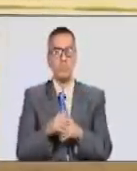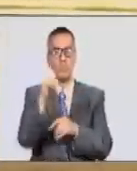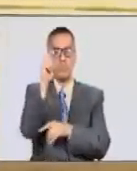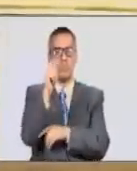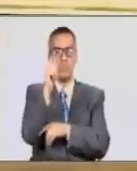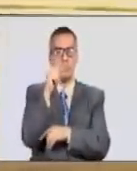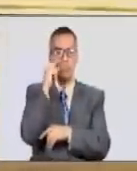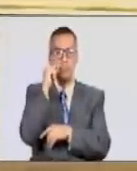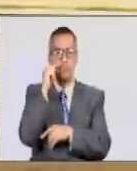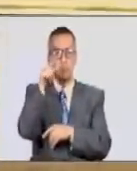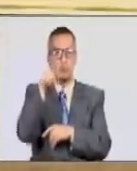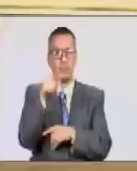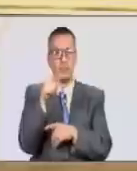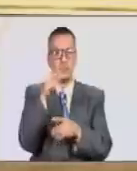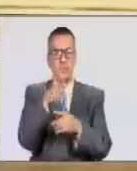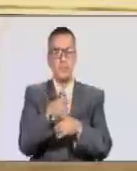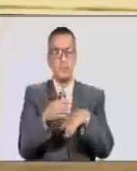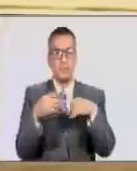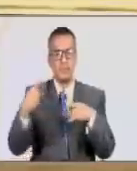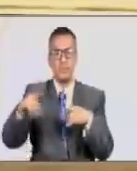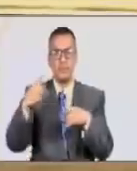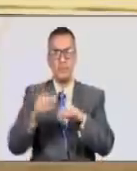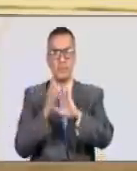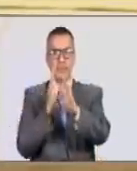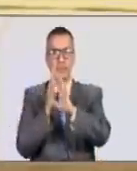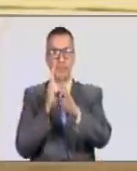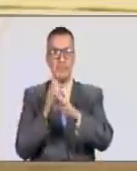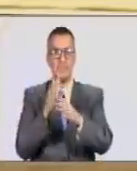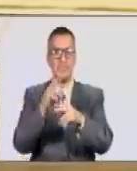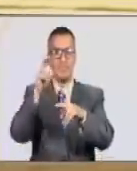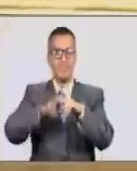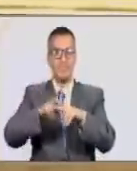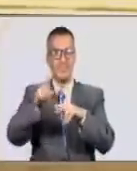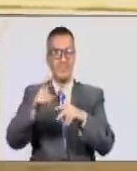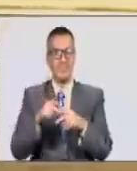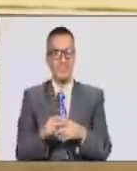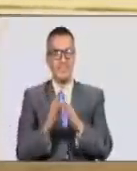Diputados allá en el flanco derecho, en fila de uno, sentarse.